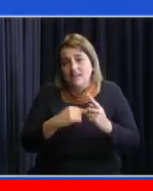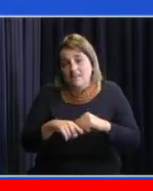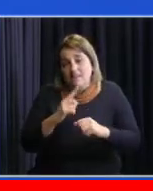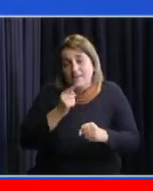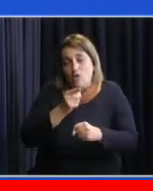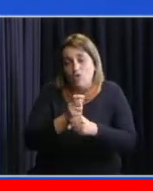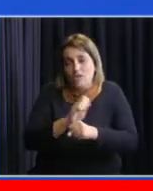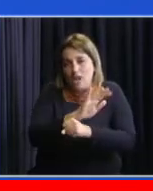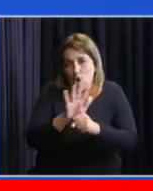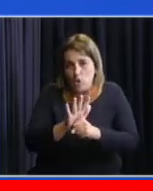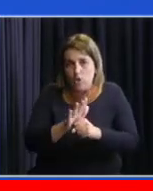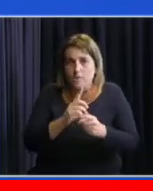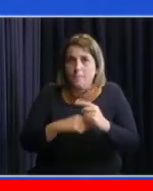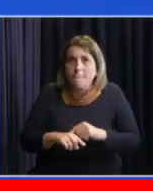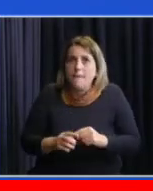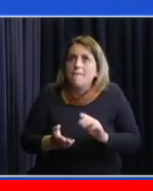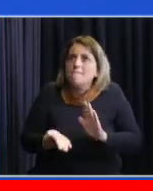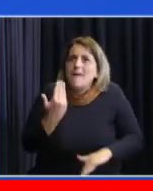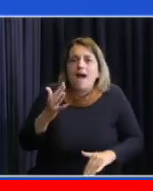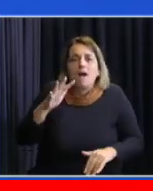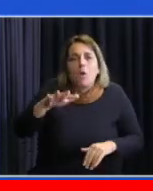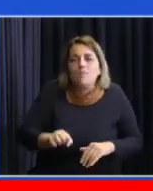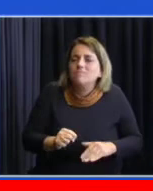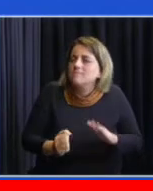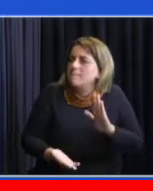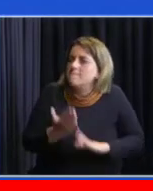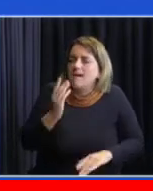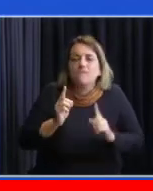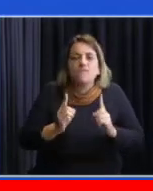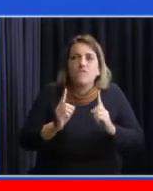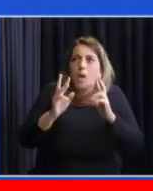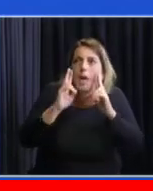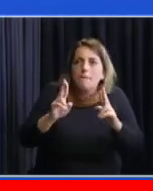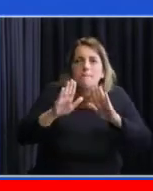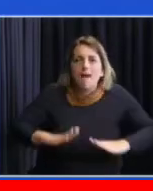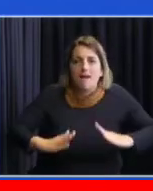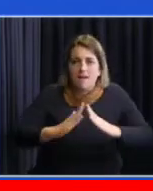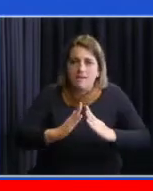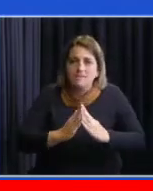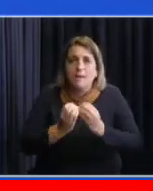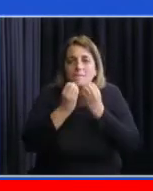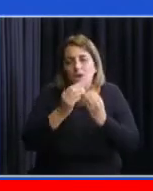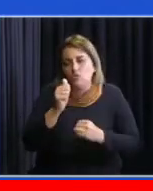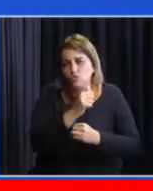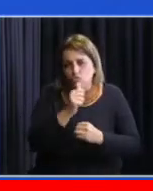cuidados intensivos y un paciente se encuentra en cuidados intermedios.